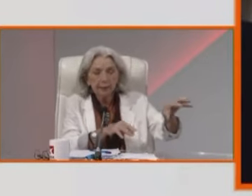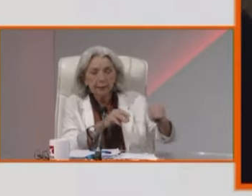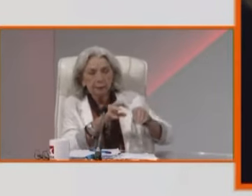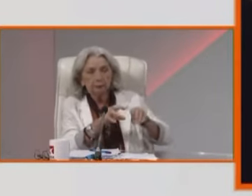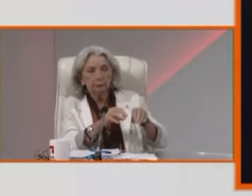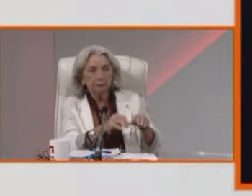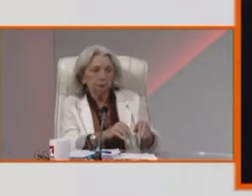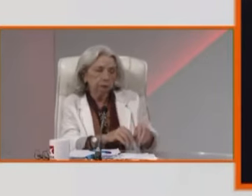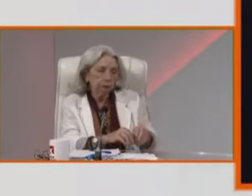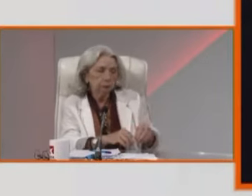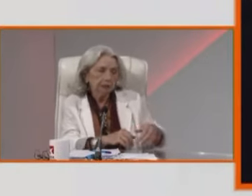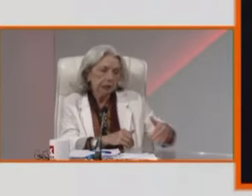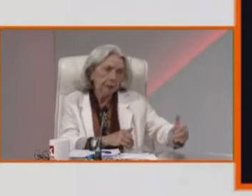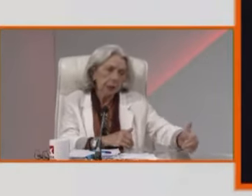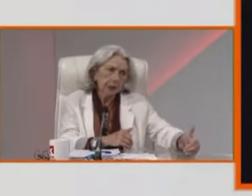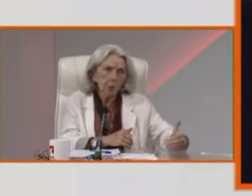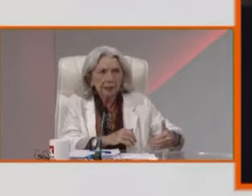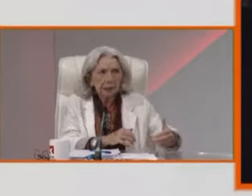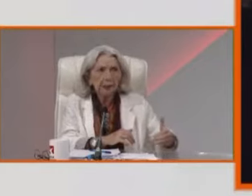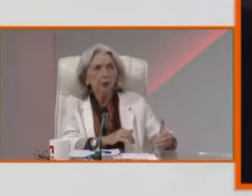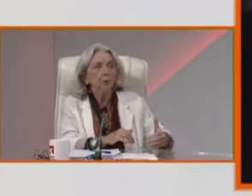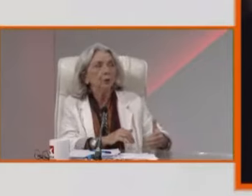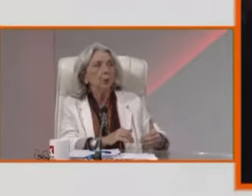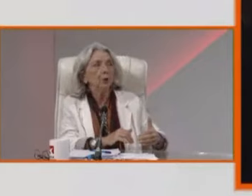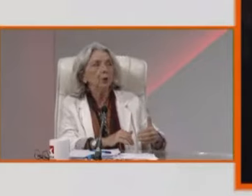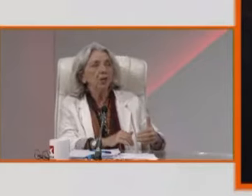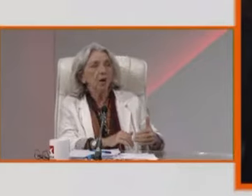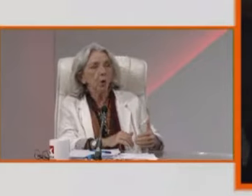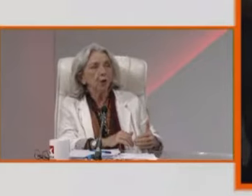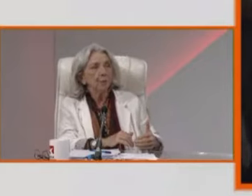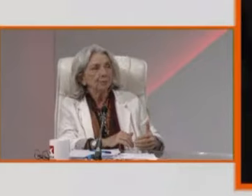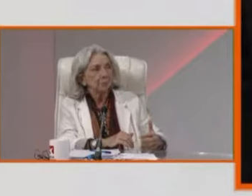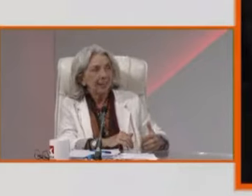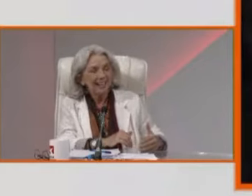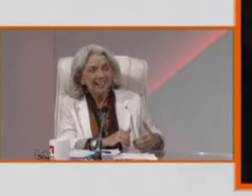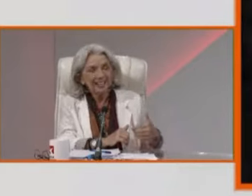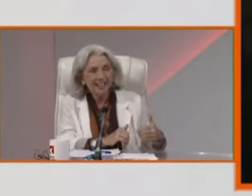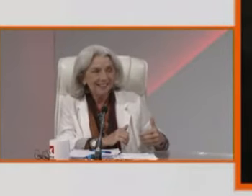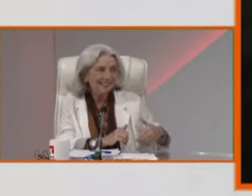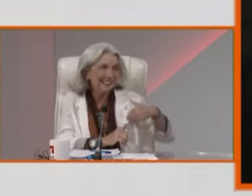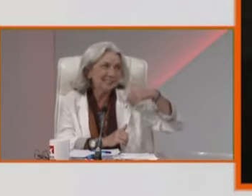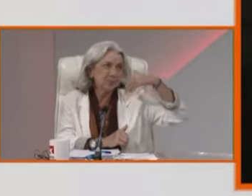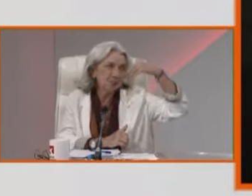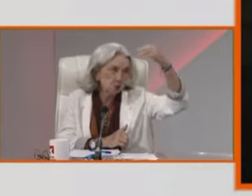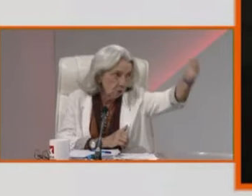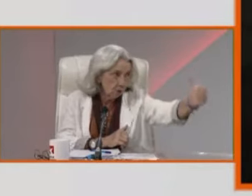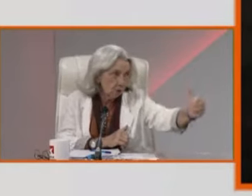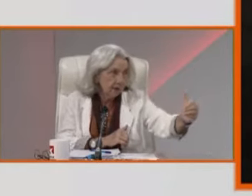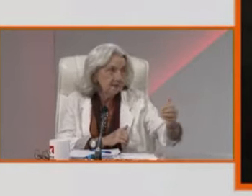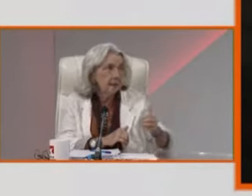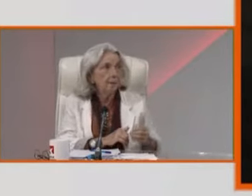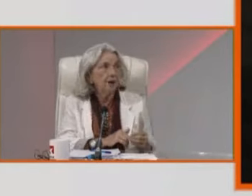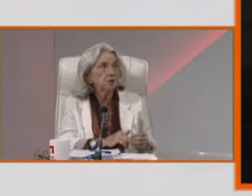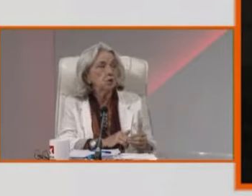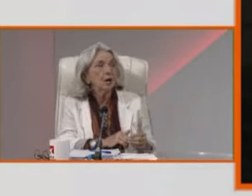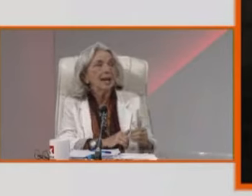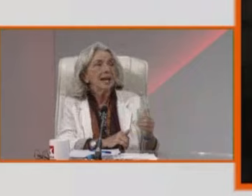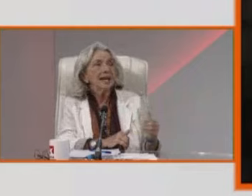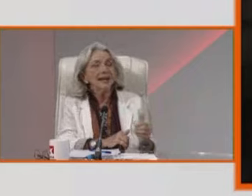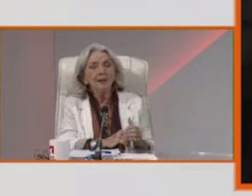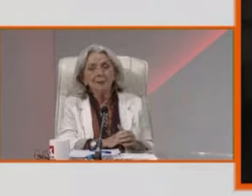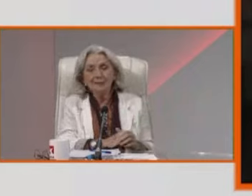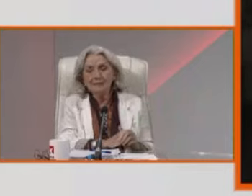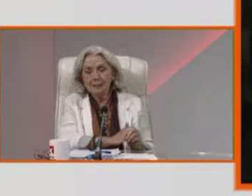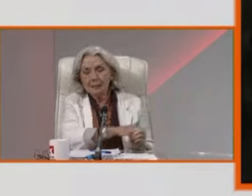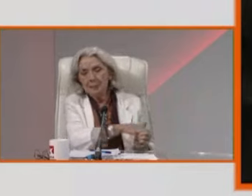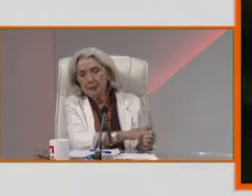tiran cohetes, llegaban hasta 40 kilómetros, pero ya hoy Israel traspasó ese espacio